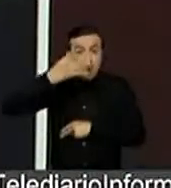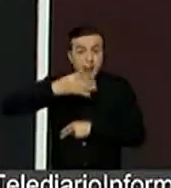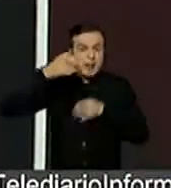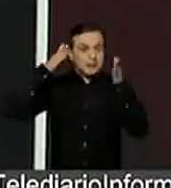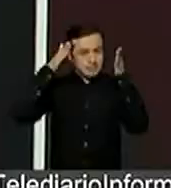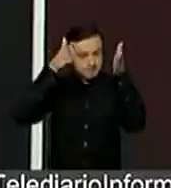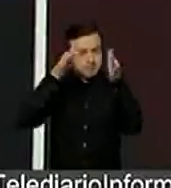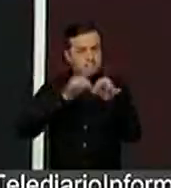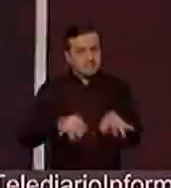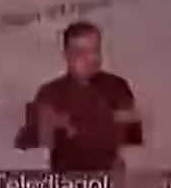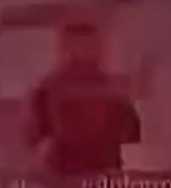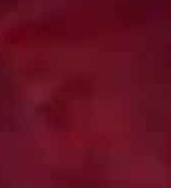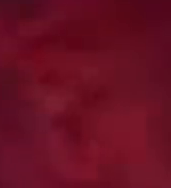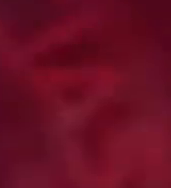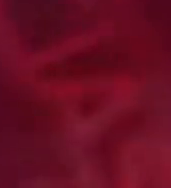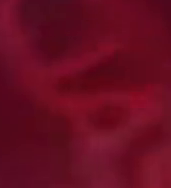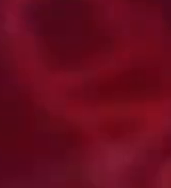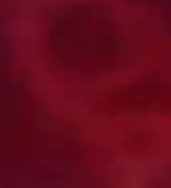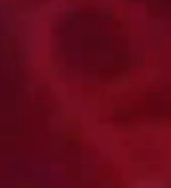Medios Públicos.